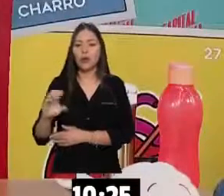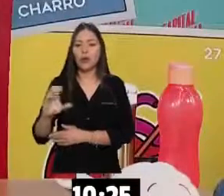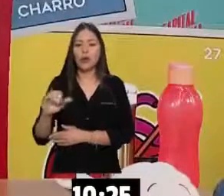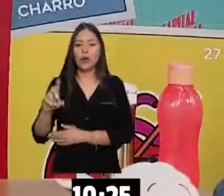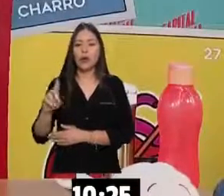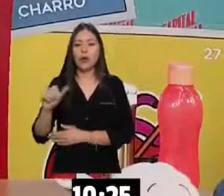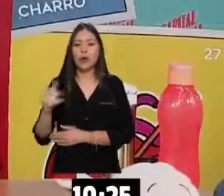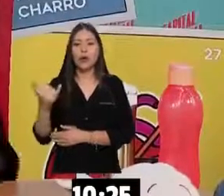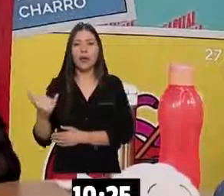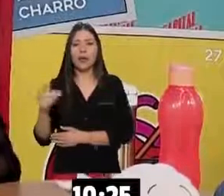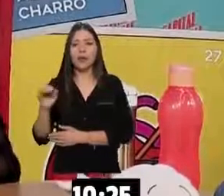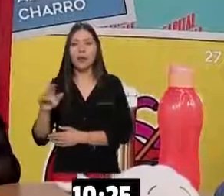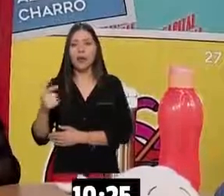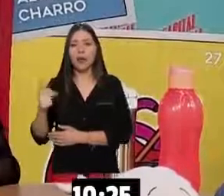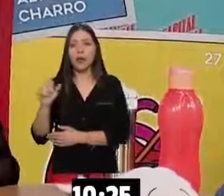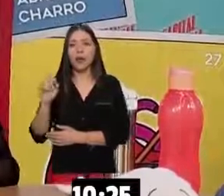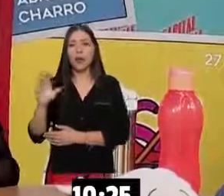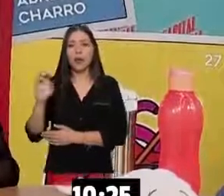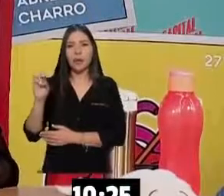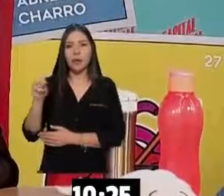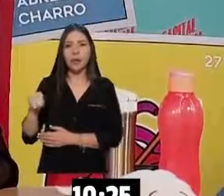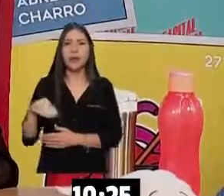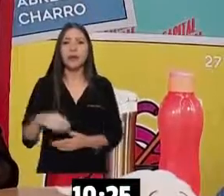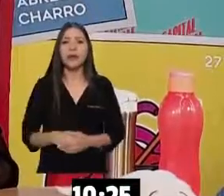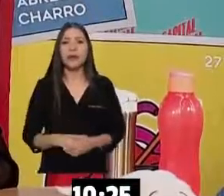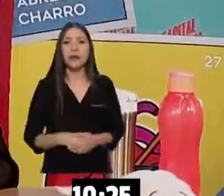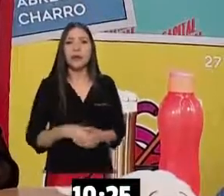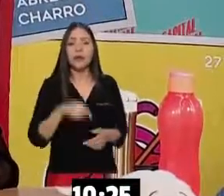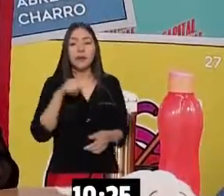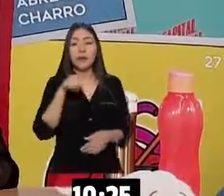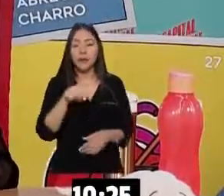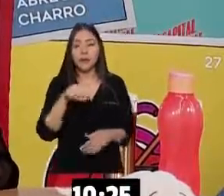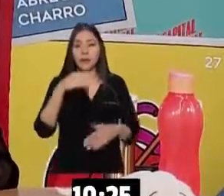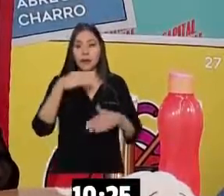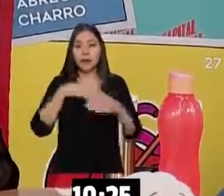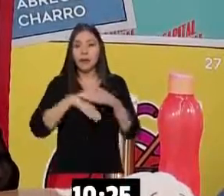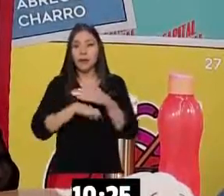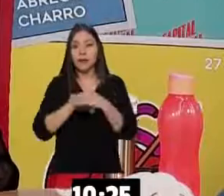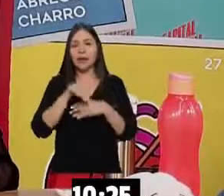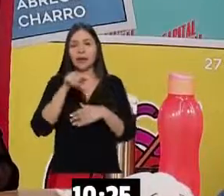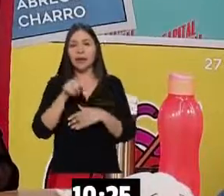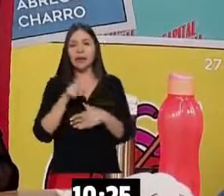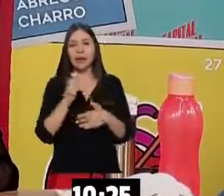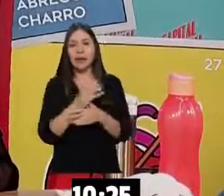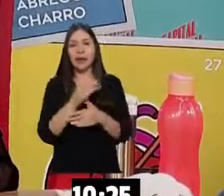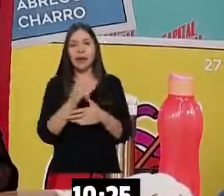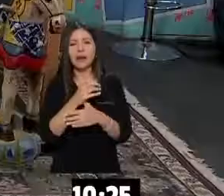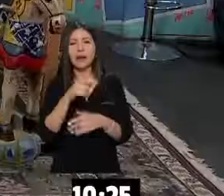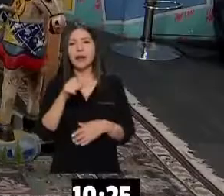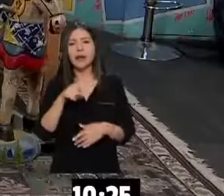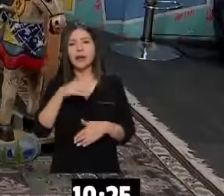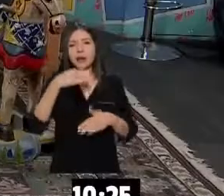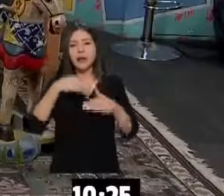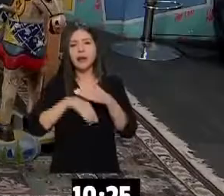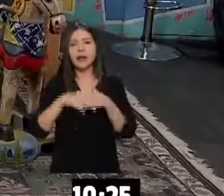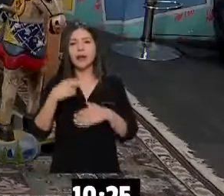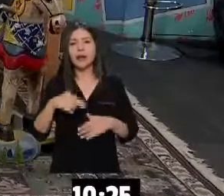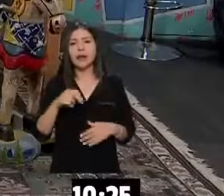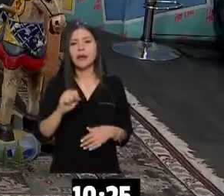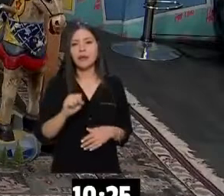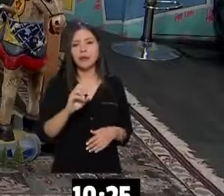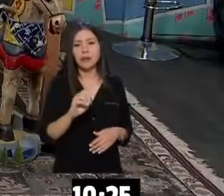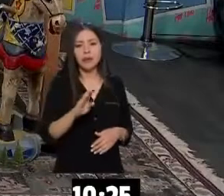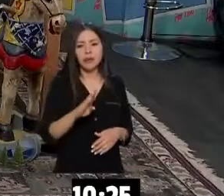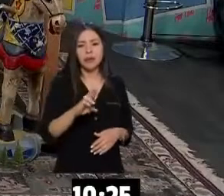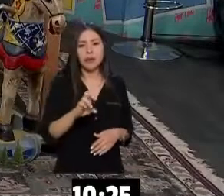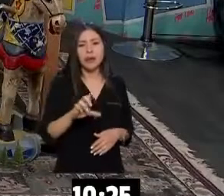También va a tocar sobre las olas del bar, o sea, sobre las solas, sobre las chicas olas del bar. Sobre las olas,